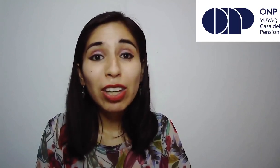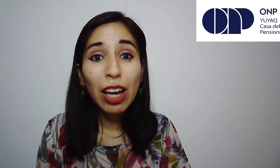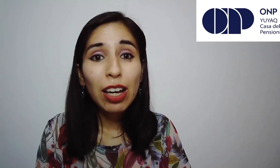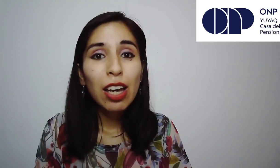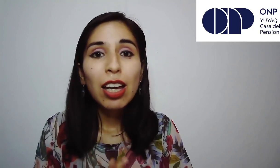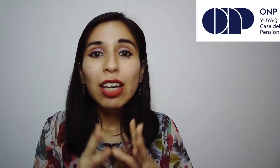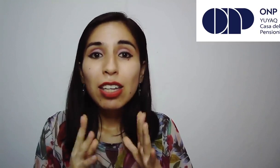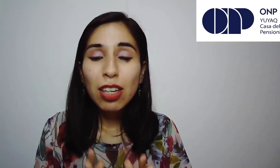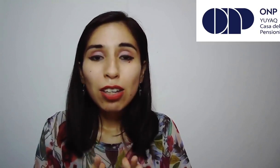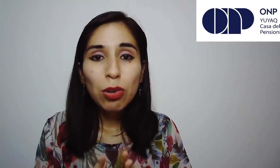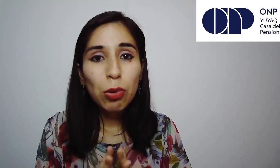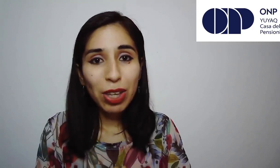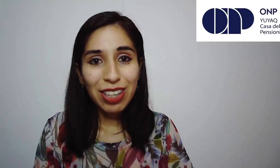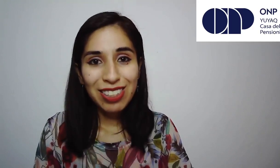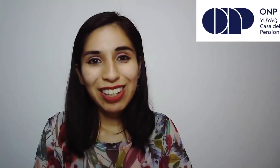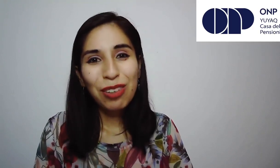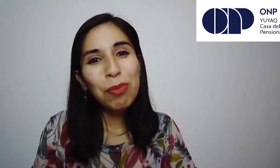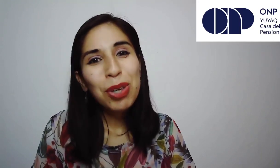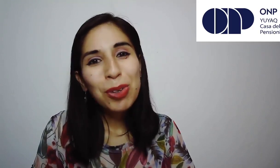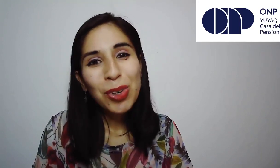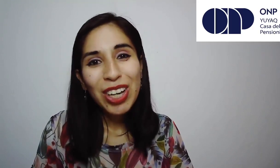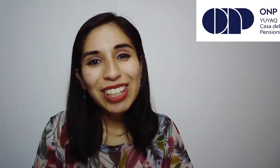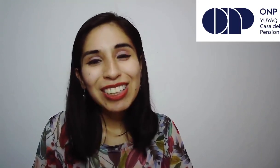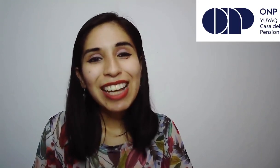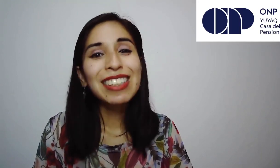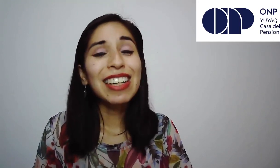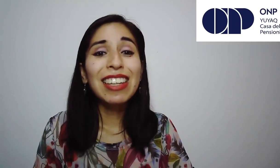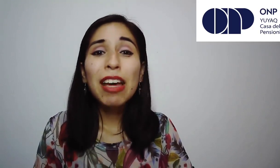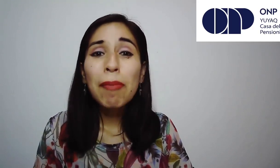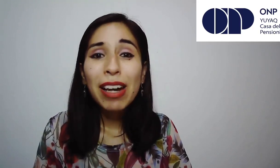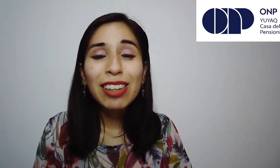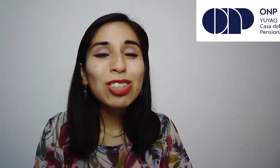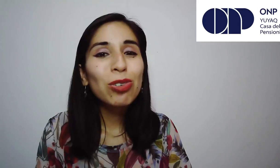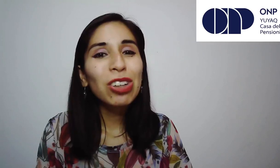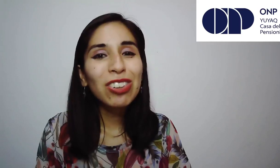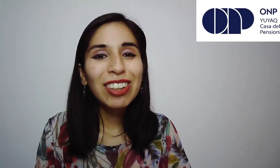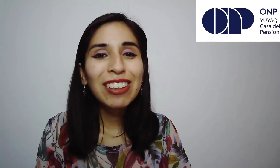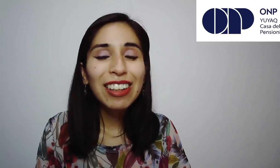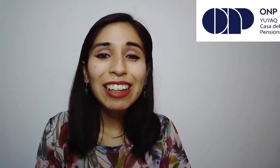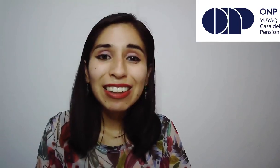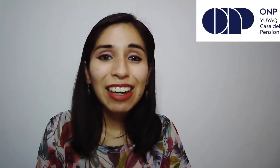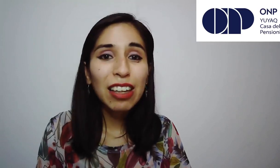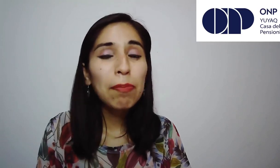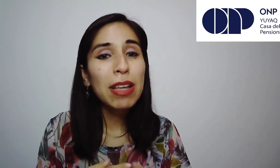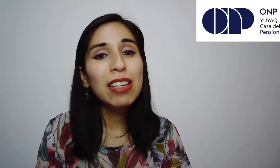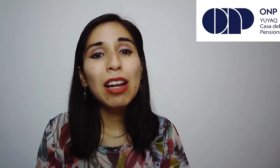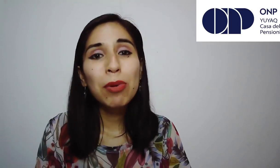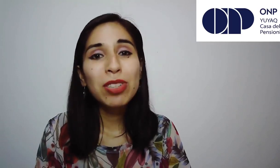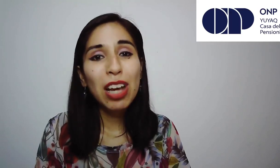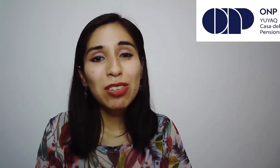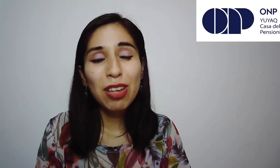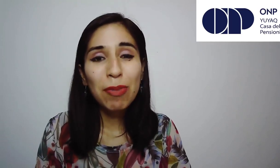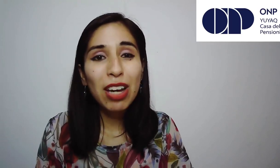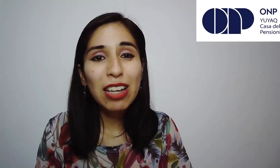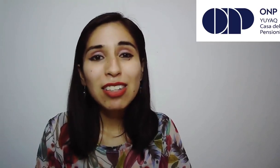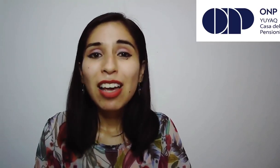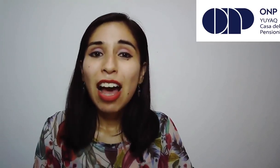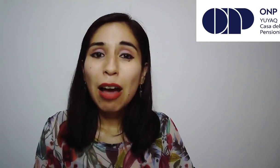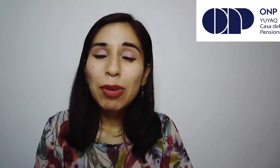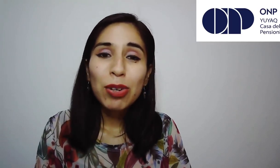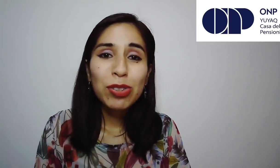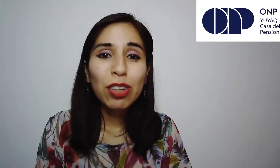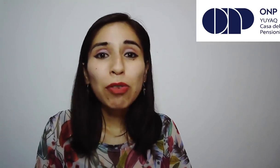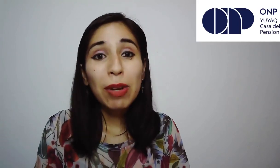viendo el día y cuídense conmigo es hasta el día martes 4 y 30 de la tarde pasen la voz a las amigas